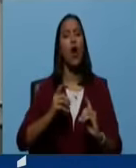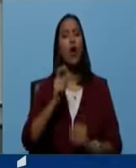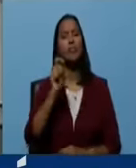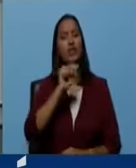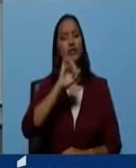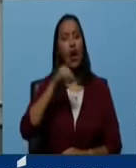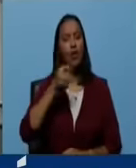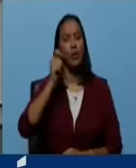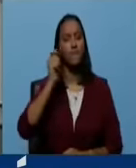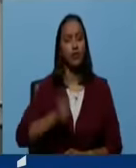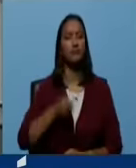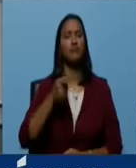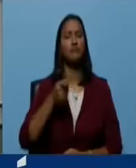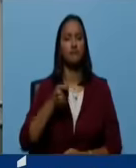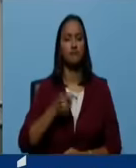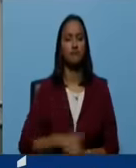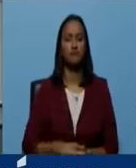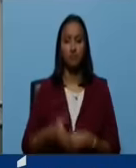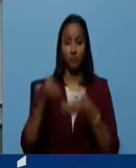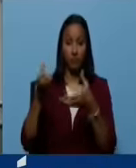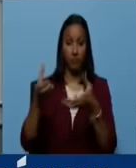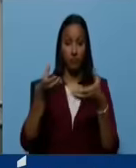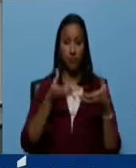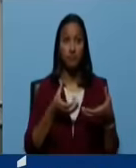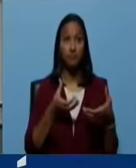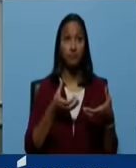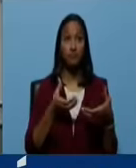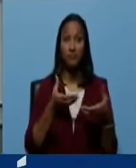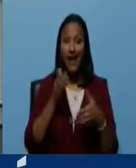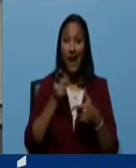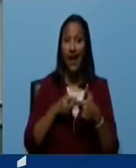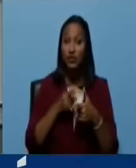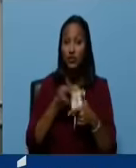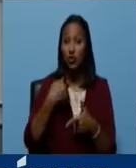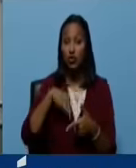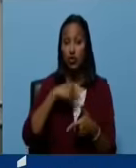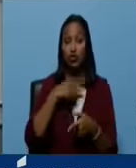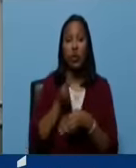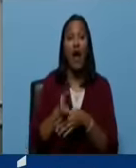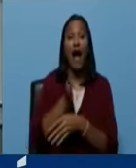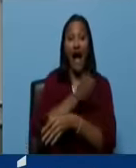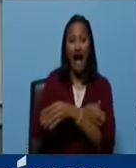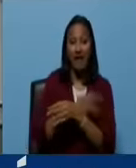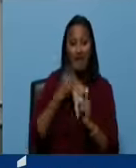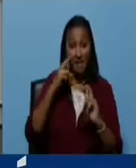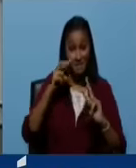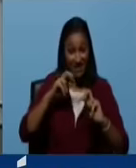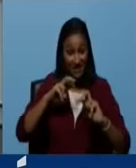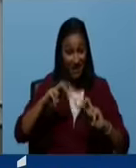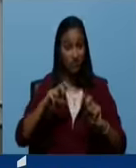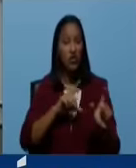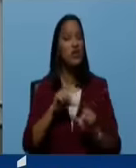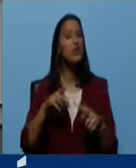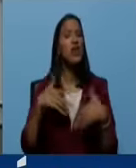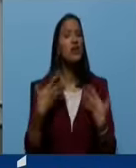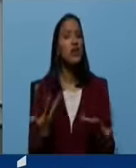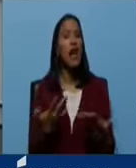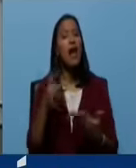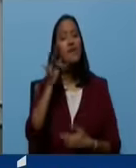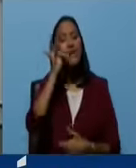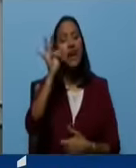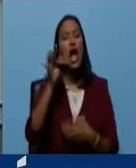ayer. La investigación que llevamos a cabo es adelantada por la Fiscalía